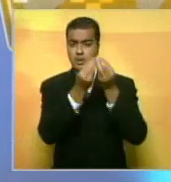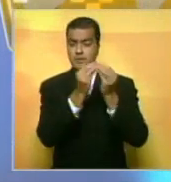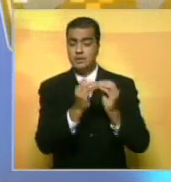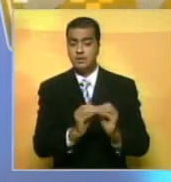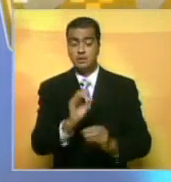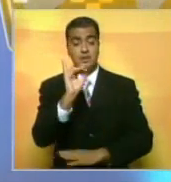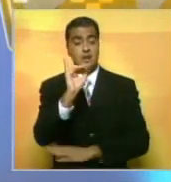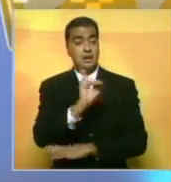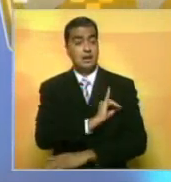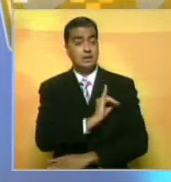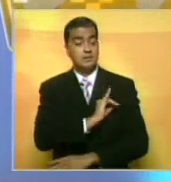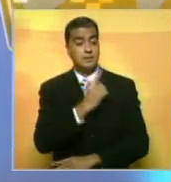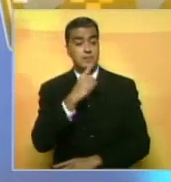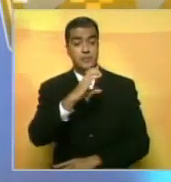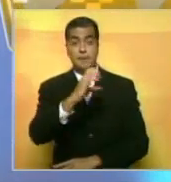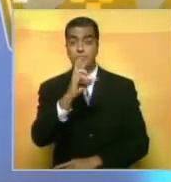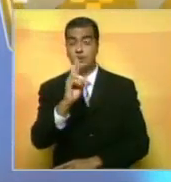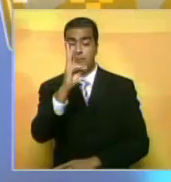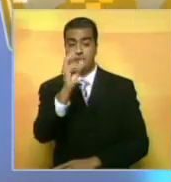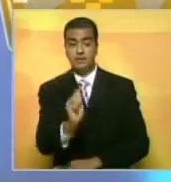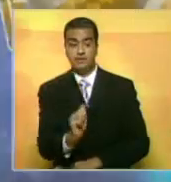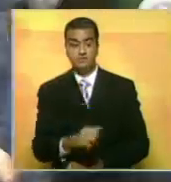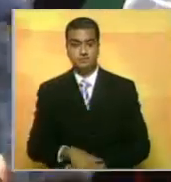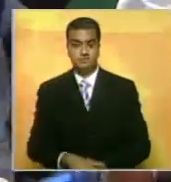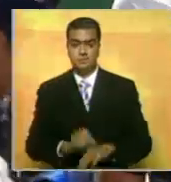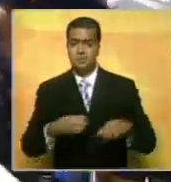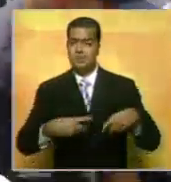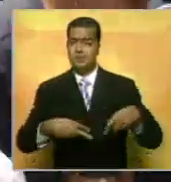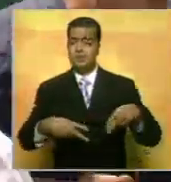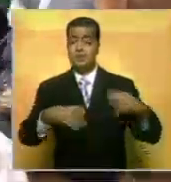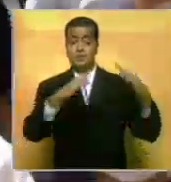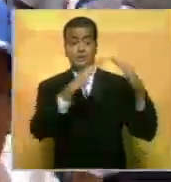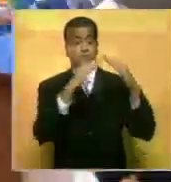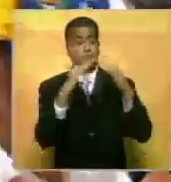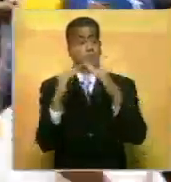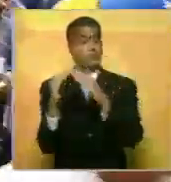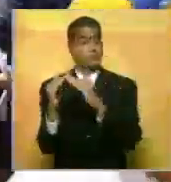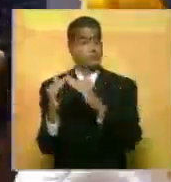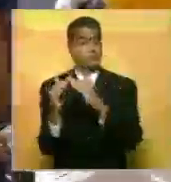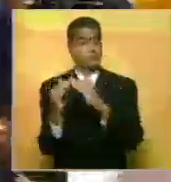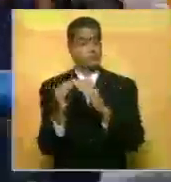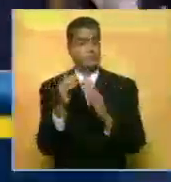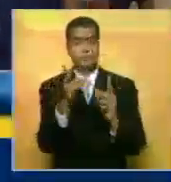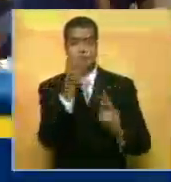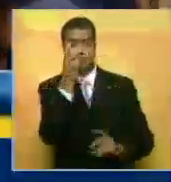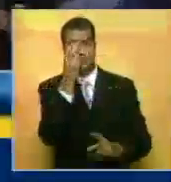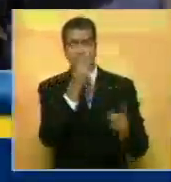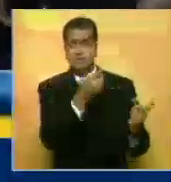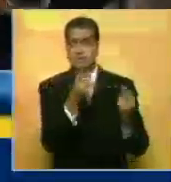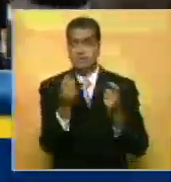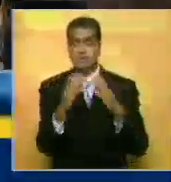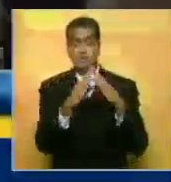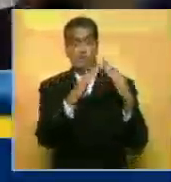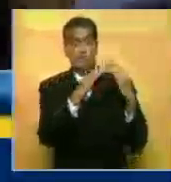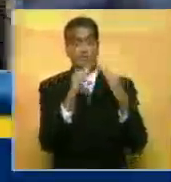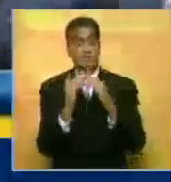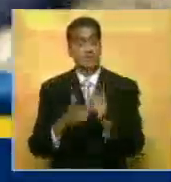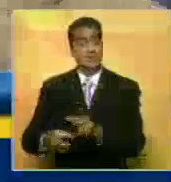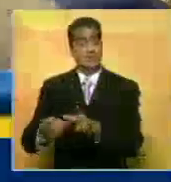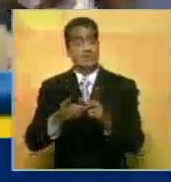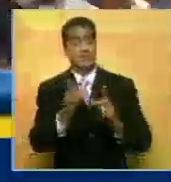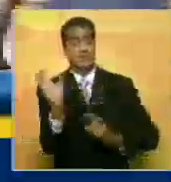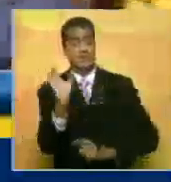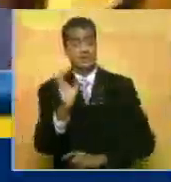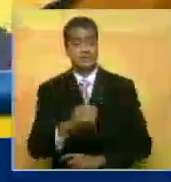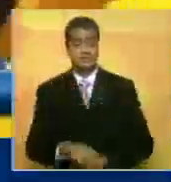de la iglesia del sector Campo Rico en petare durante un recorrido casa por casa capriles escuchó las necesidades de los habitantes de este sector de